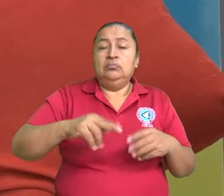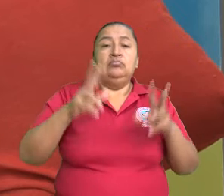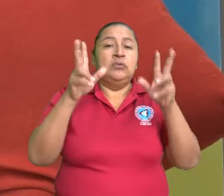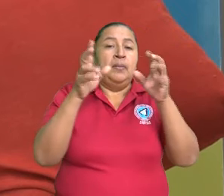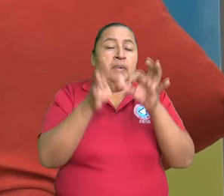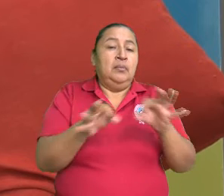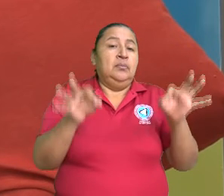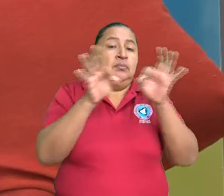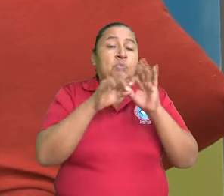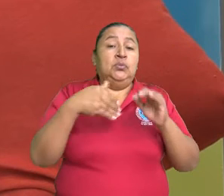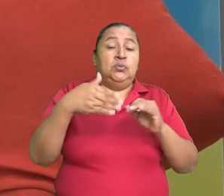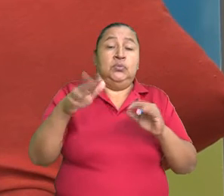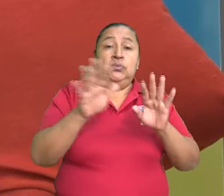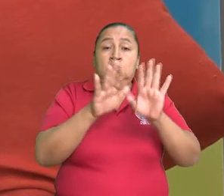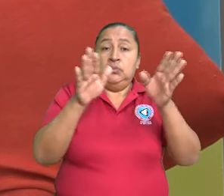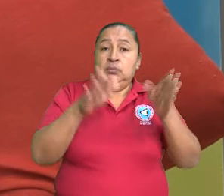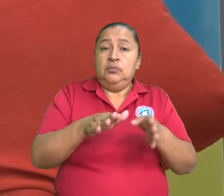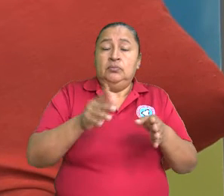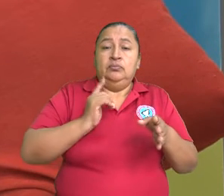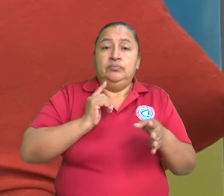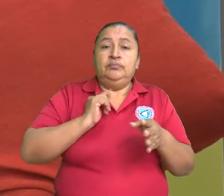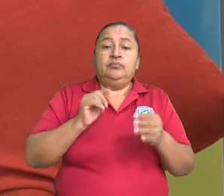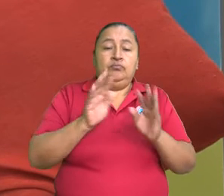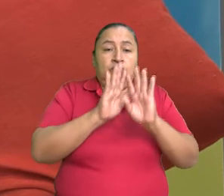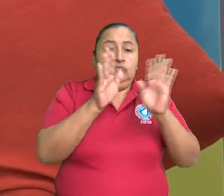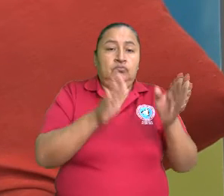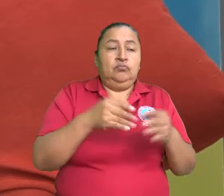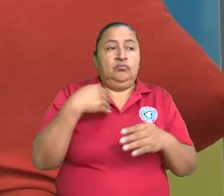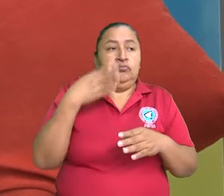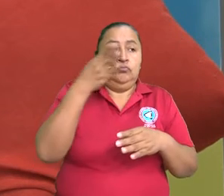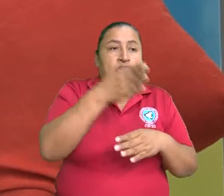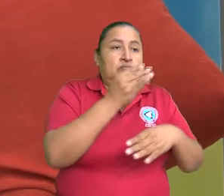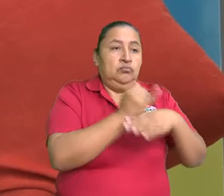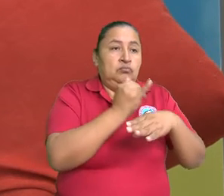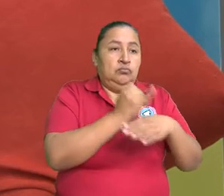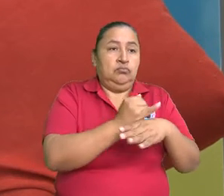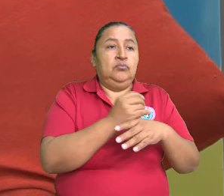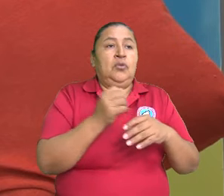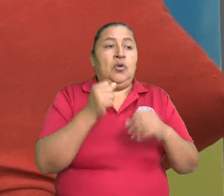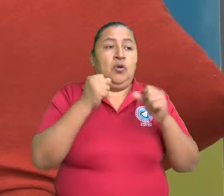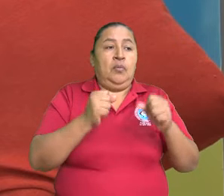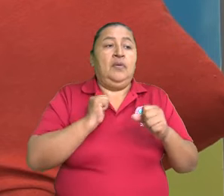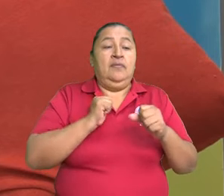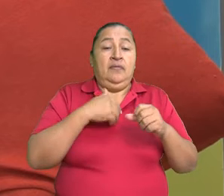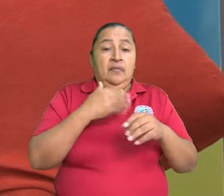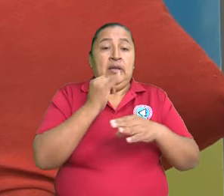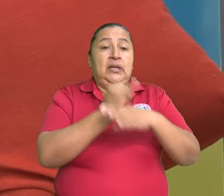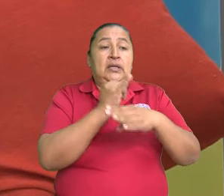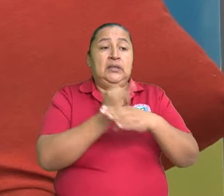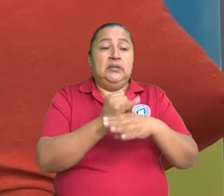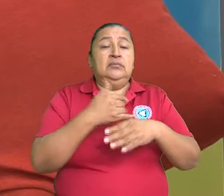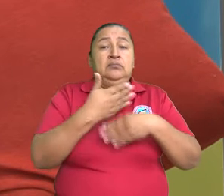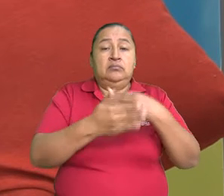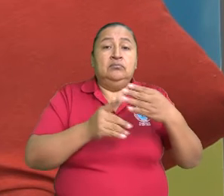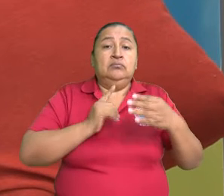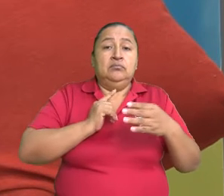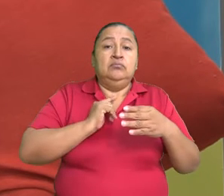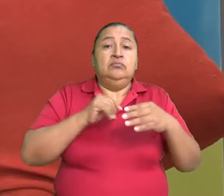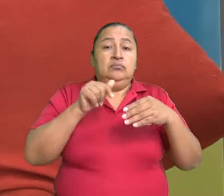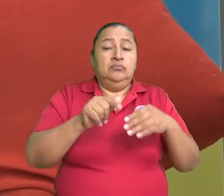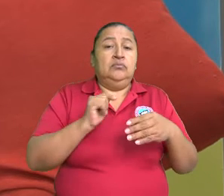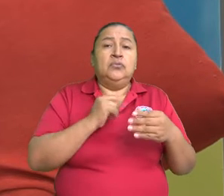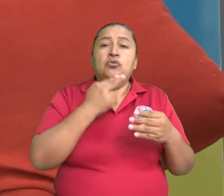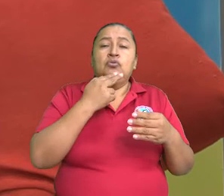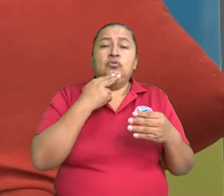las mujeres, cuando se mira que la muchacha va a la iglesia, el muchacho va a la iglesia, tiene un papel de